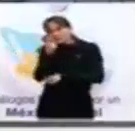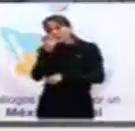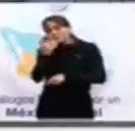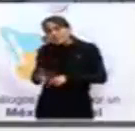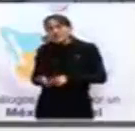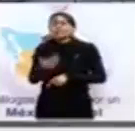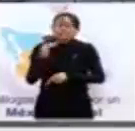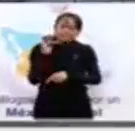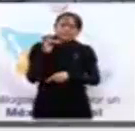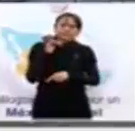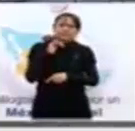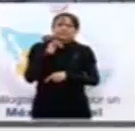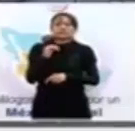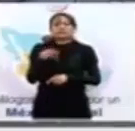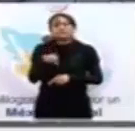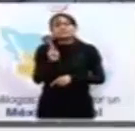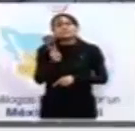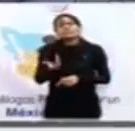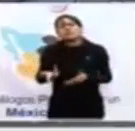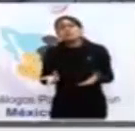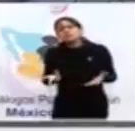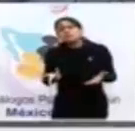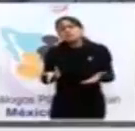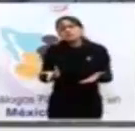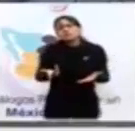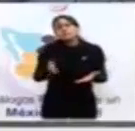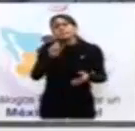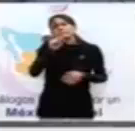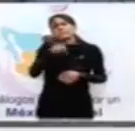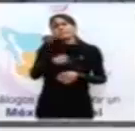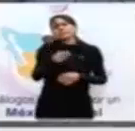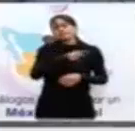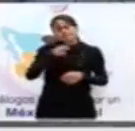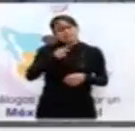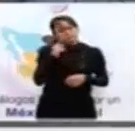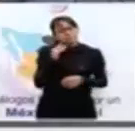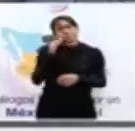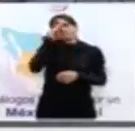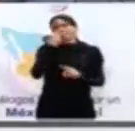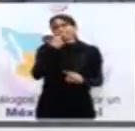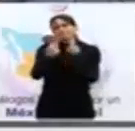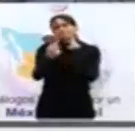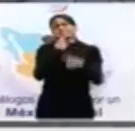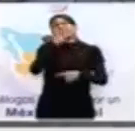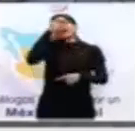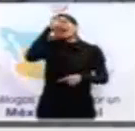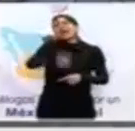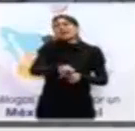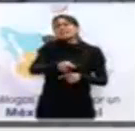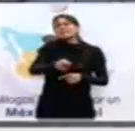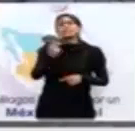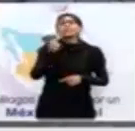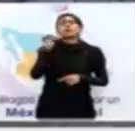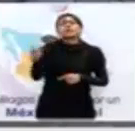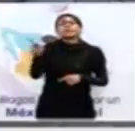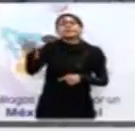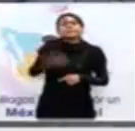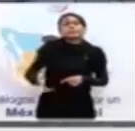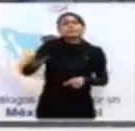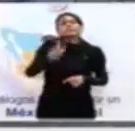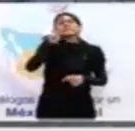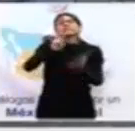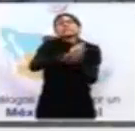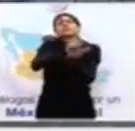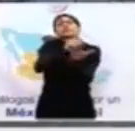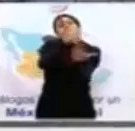elementos de lo que es la política pública. Nosotros tenemos una política pública clara